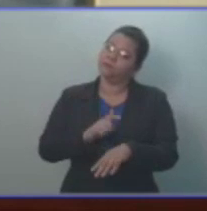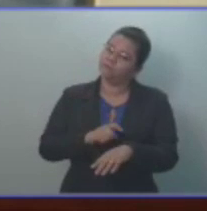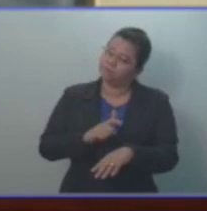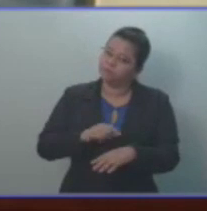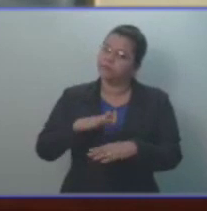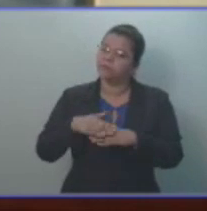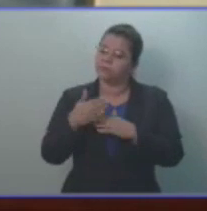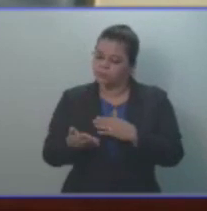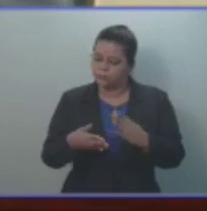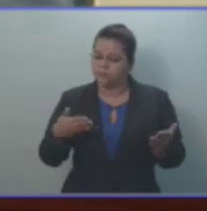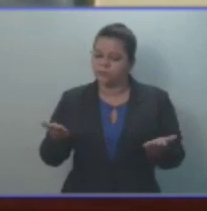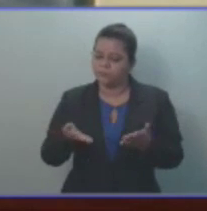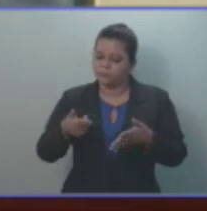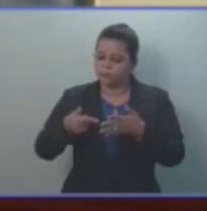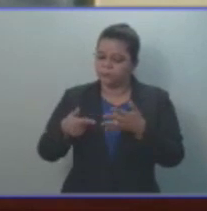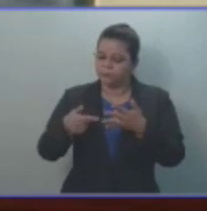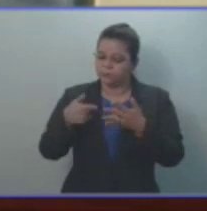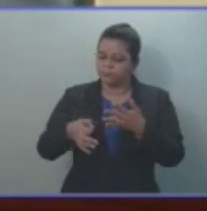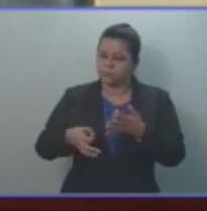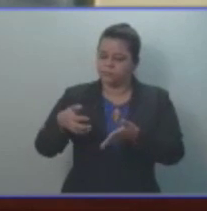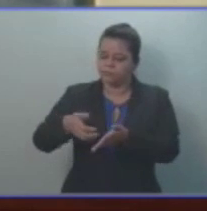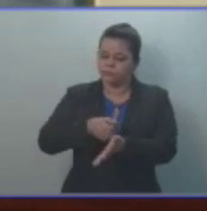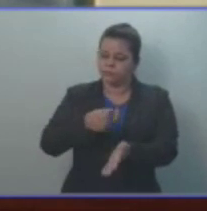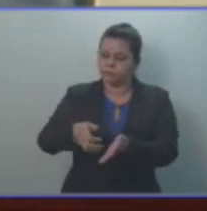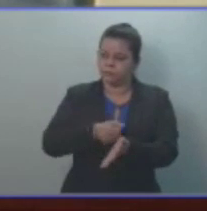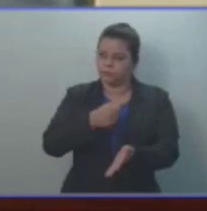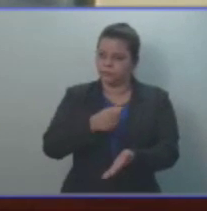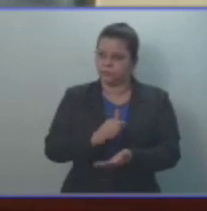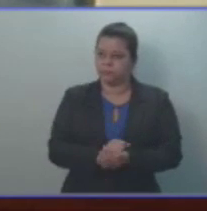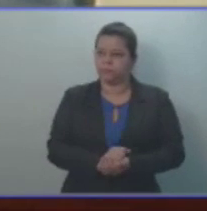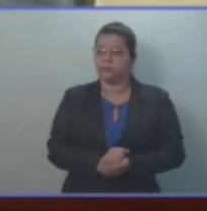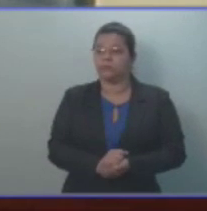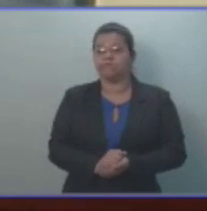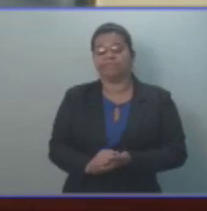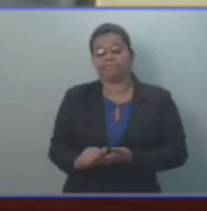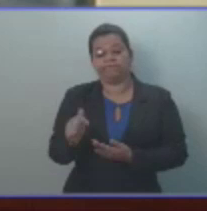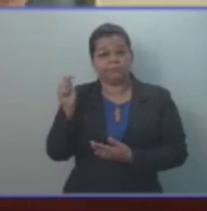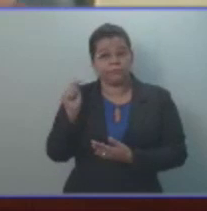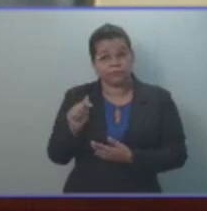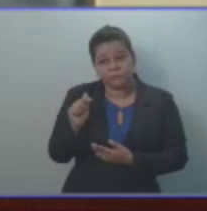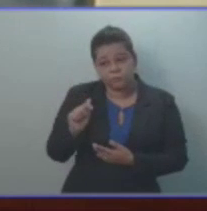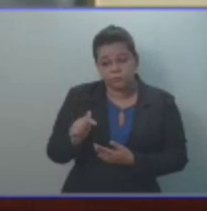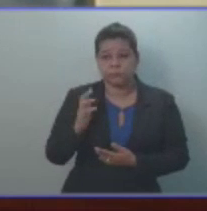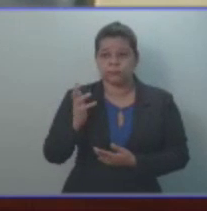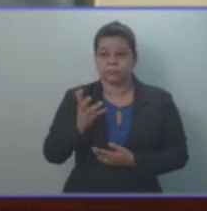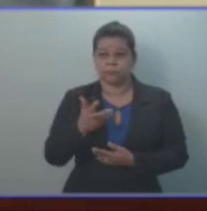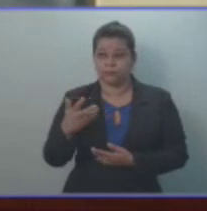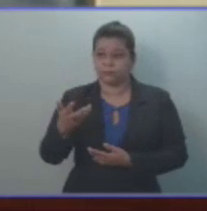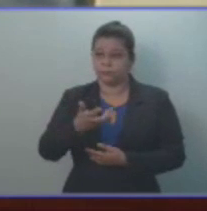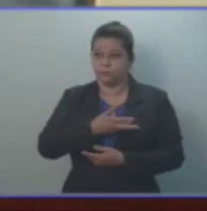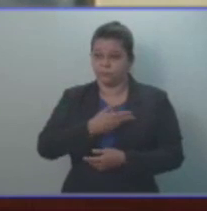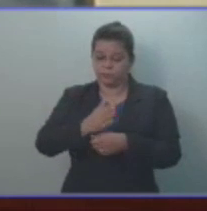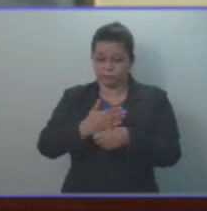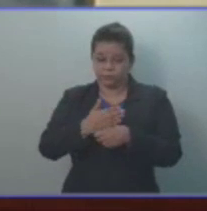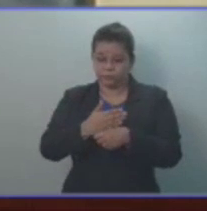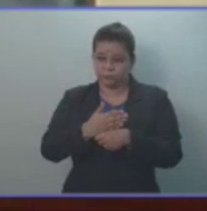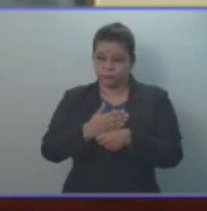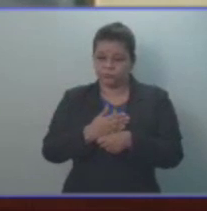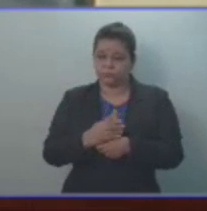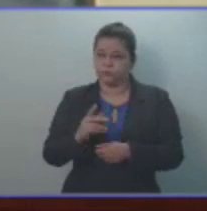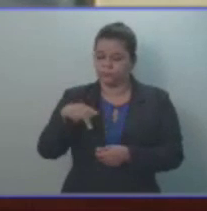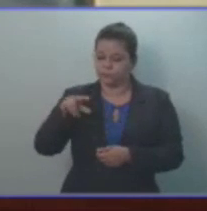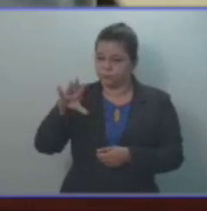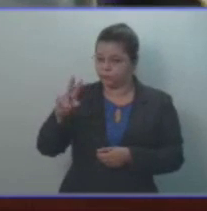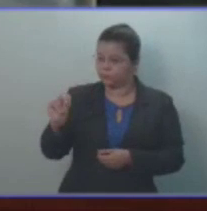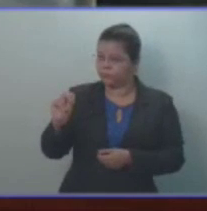a la ley del impuesto sobre la renta. En tal sentido, el grupo parlamentario del Partido de Concertación